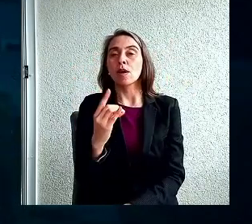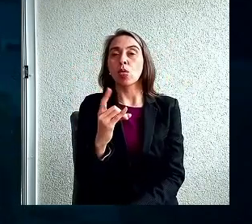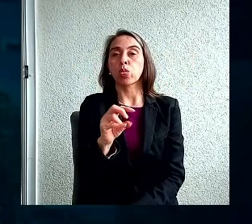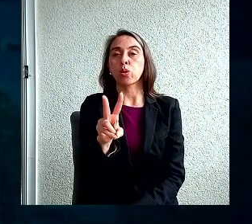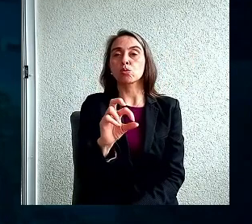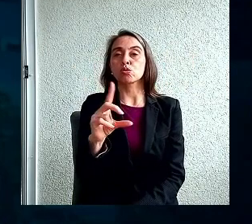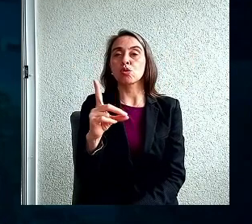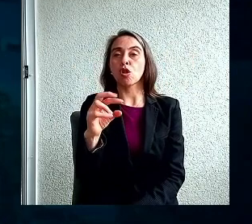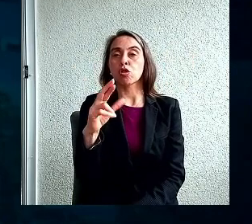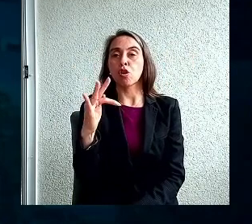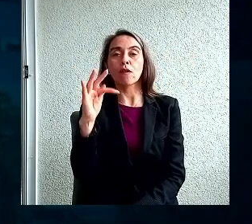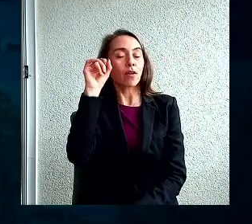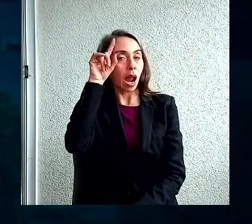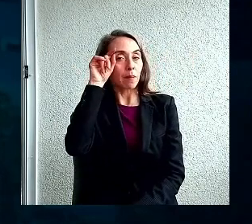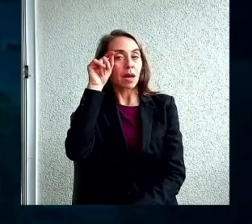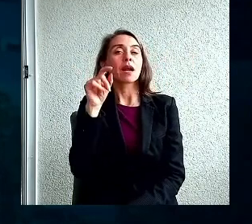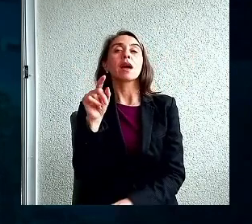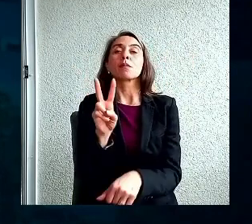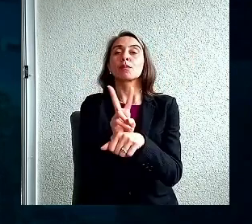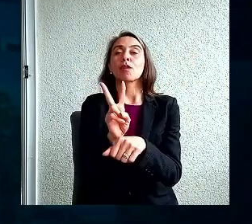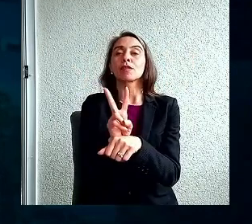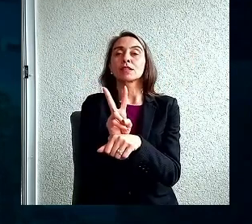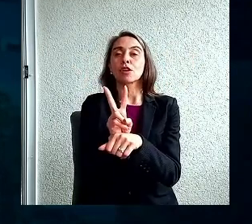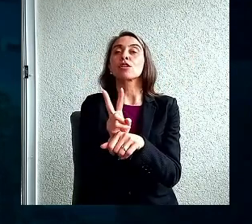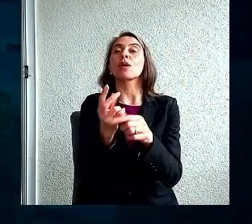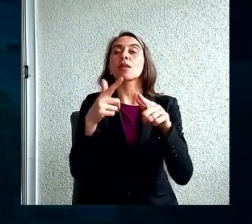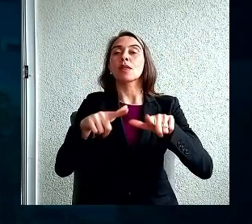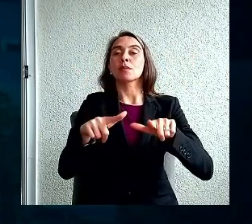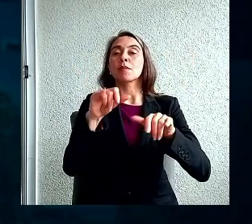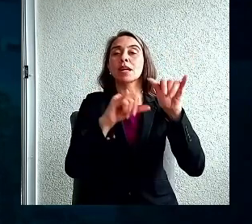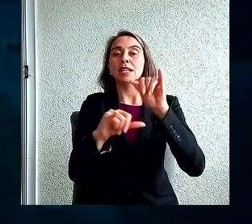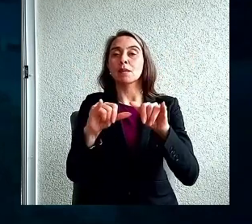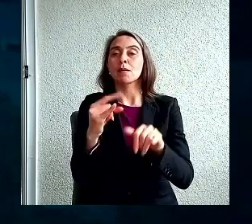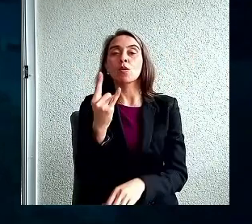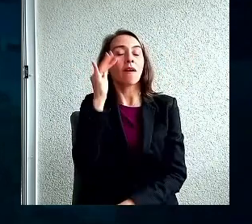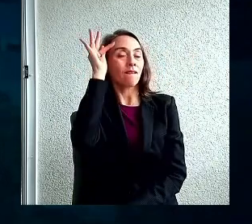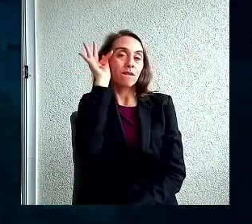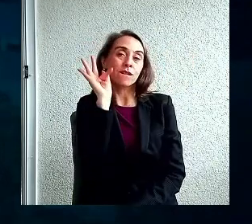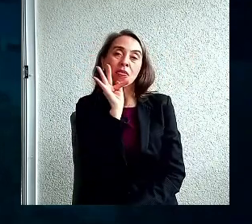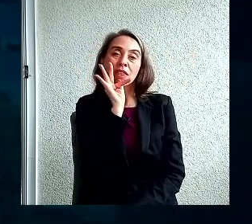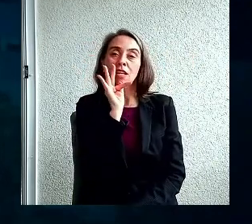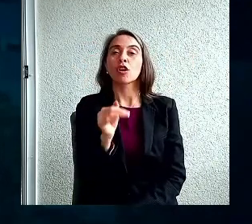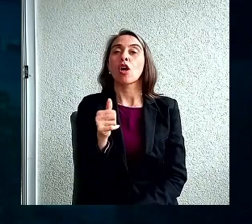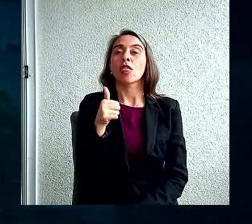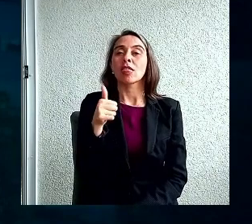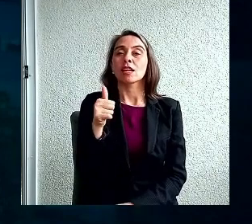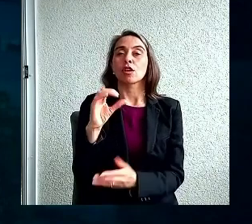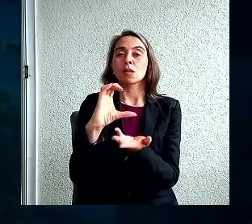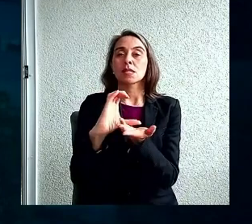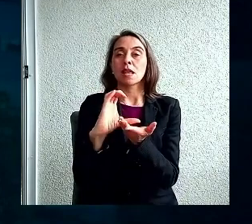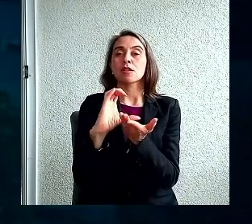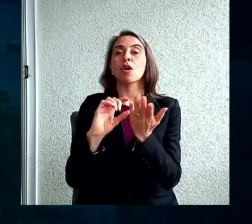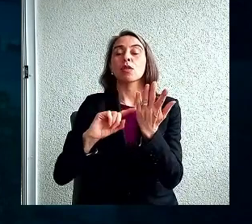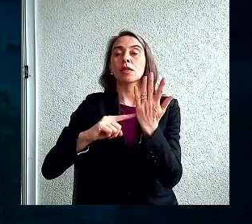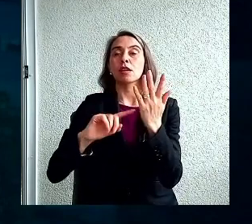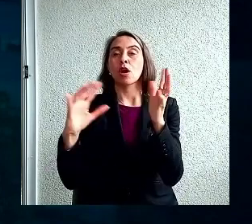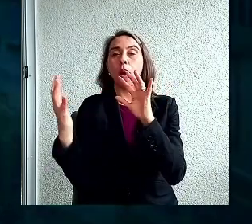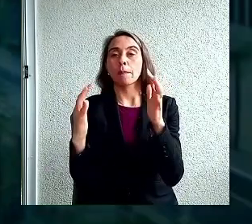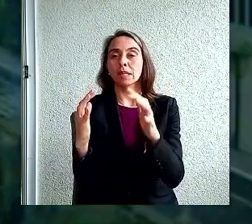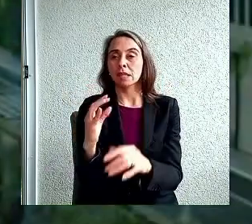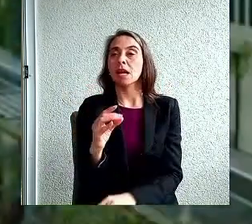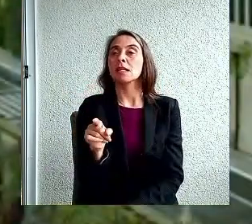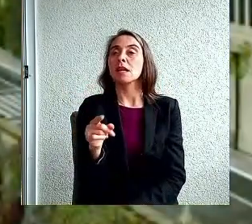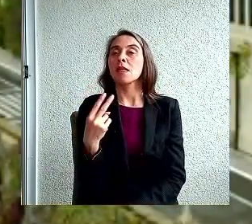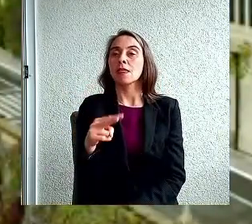de Tecnologías Ambientales, CETAM, de esta institución. Posee además 25 años de experiencia en temáticas ligadas a la química y